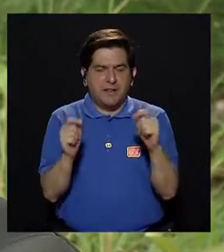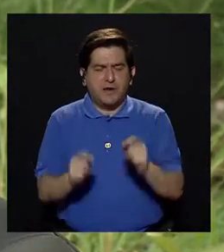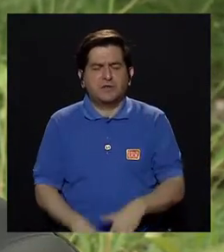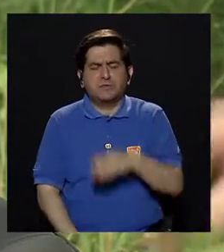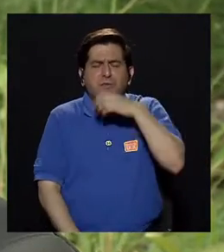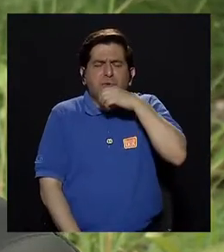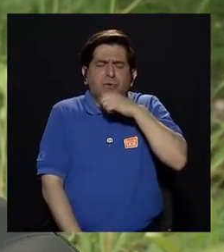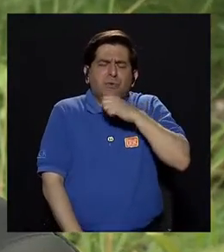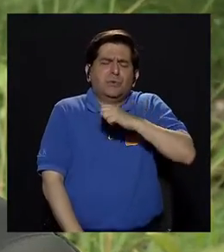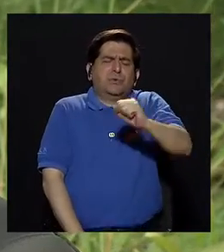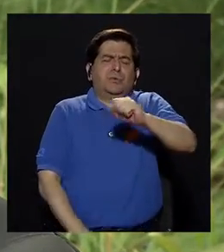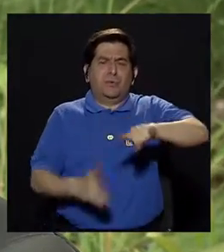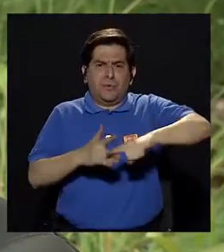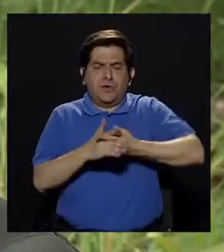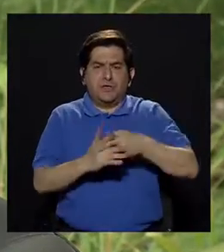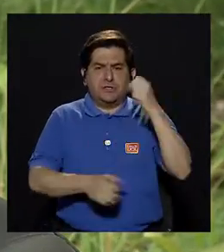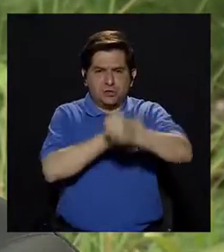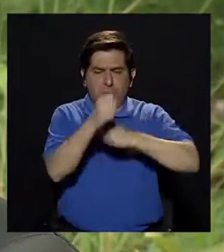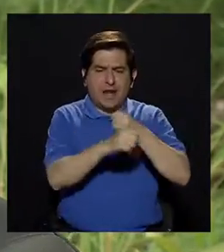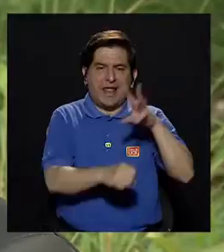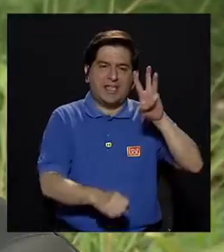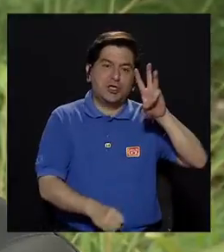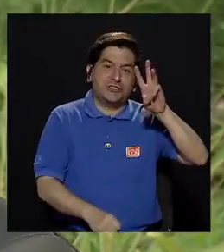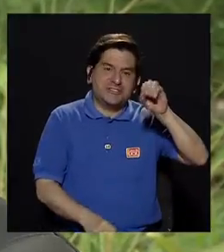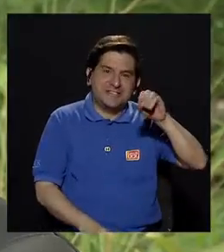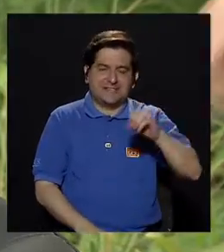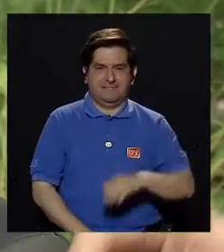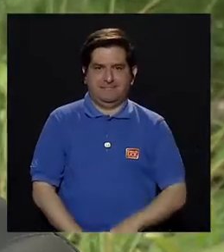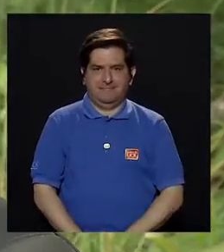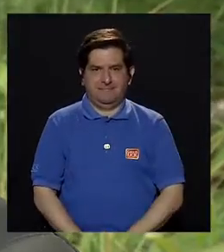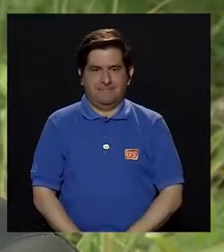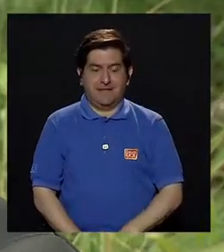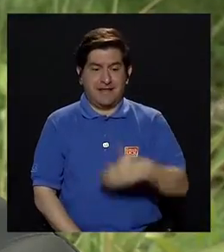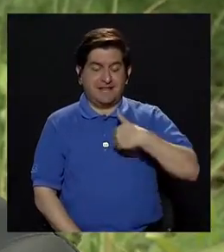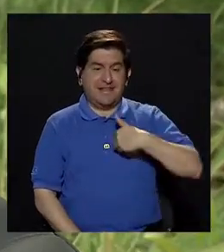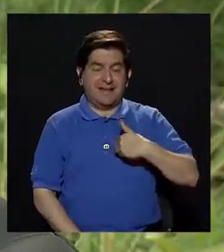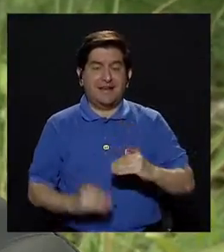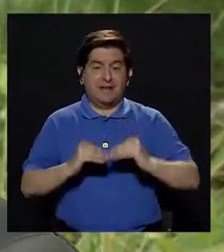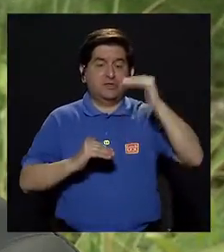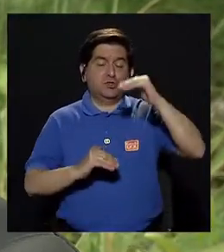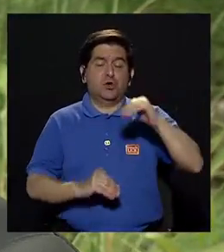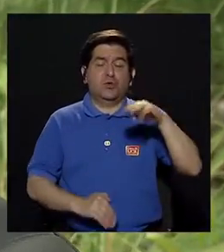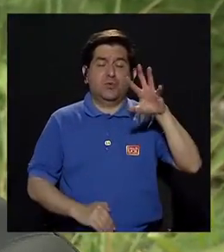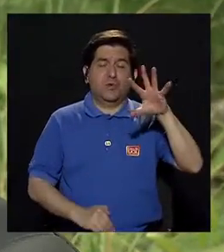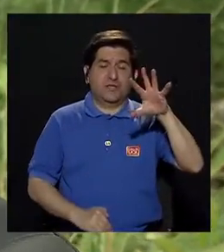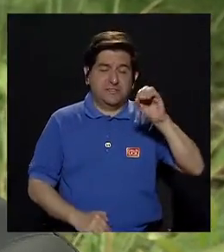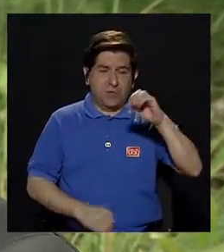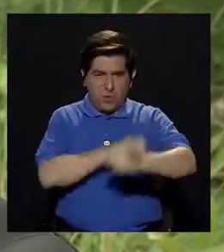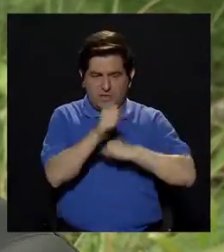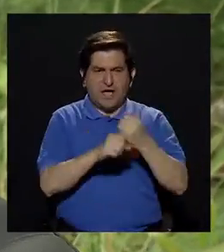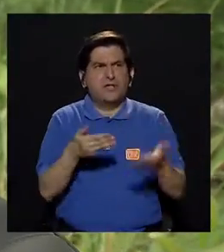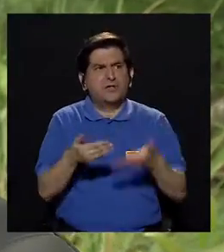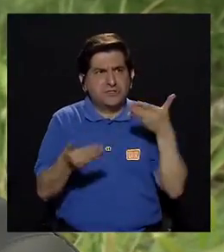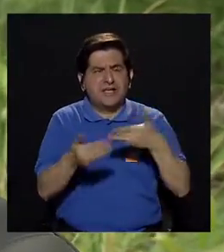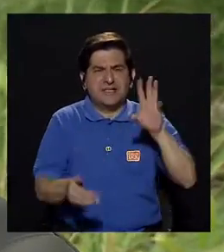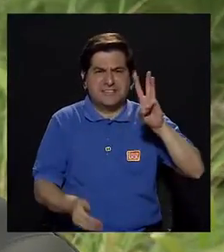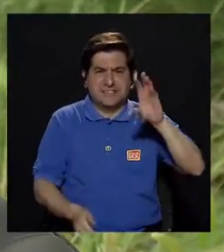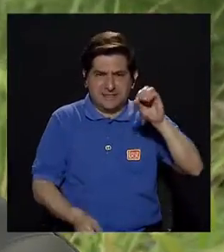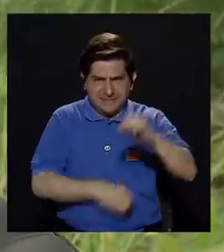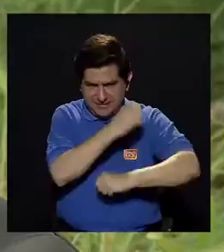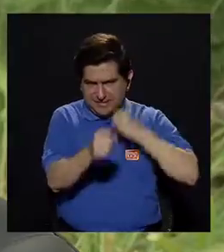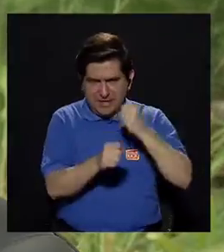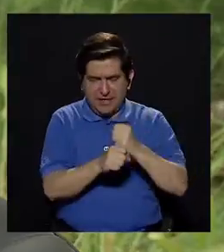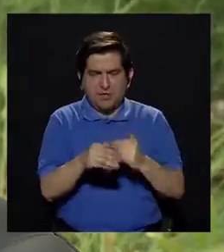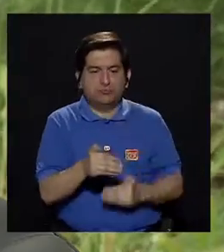más antiguos, que inició en el 60, o sea, tenemos más de 50 años, casi 60, ¿verdad?, de tenerlo, y